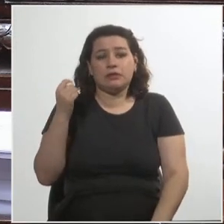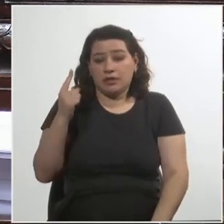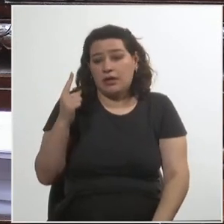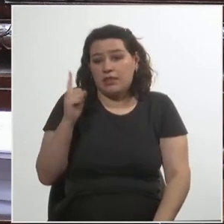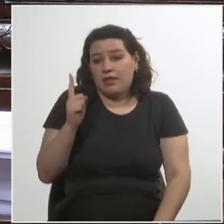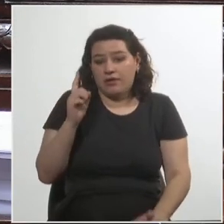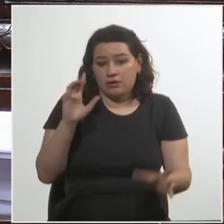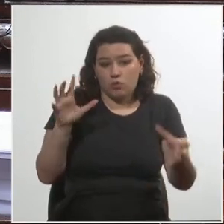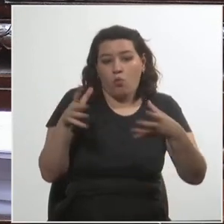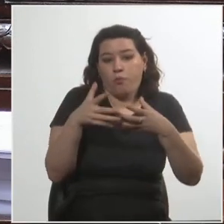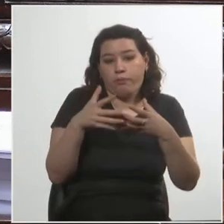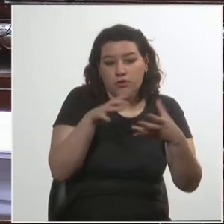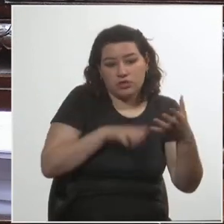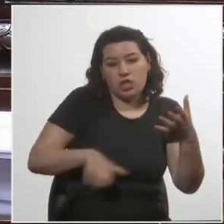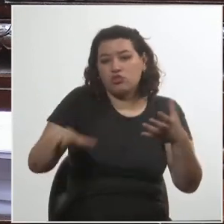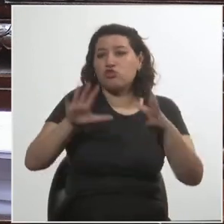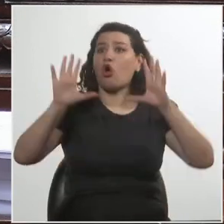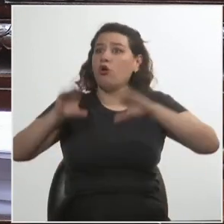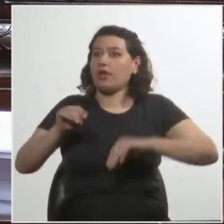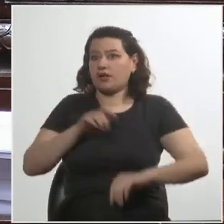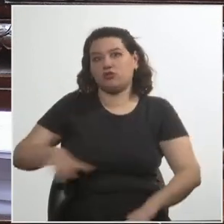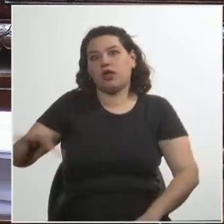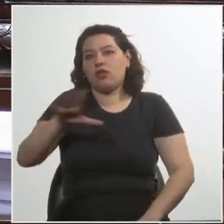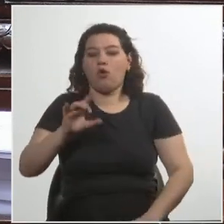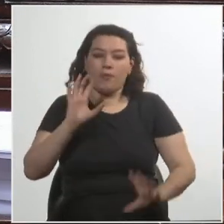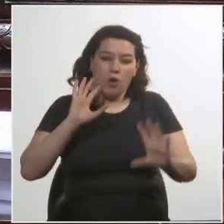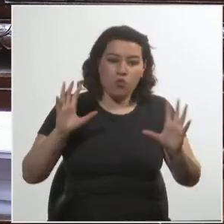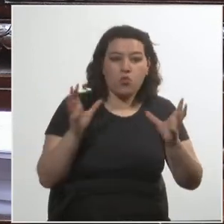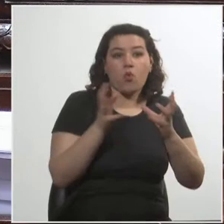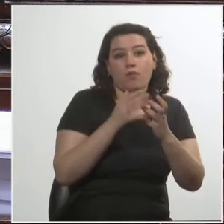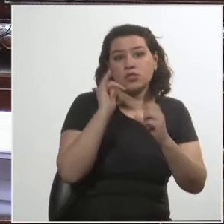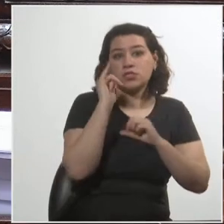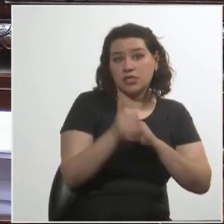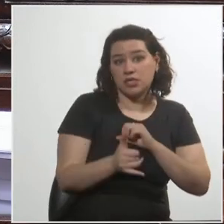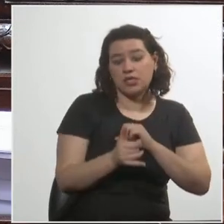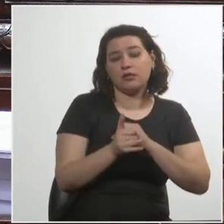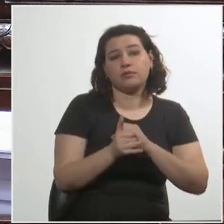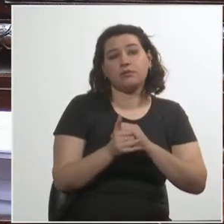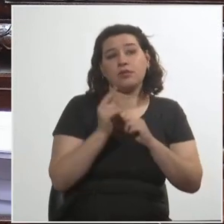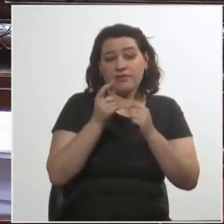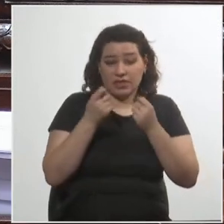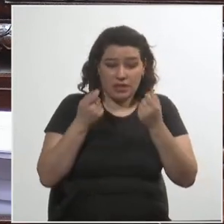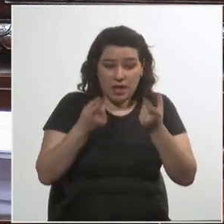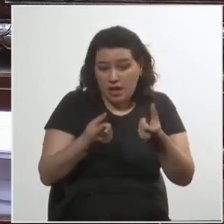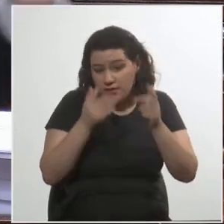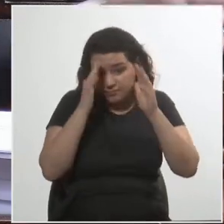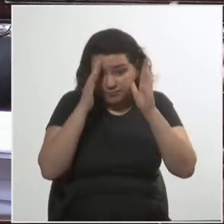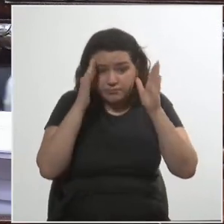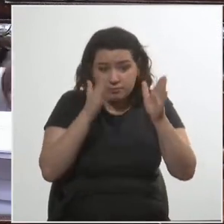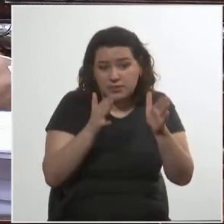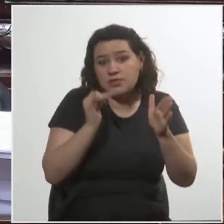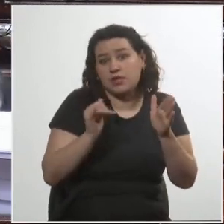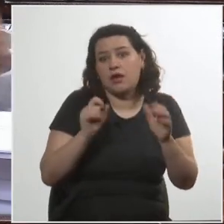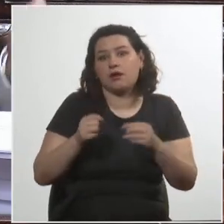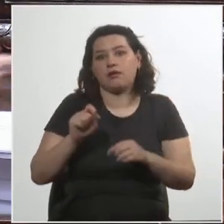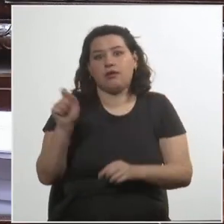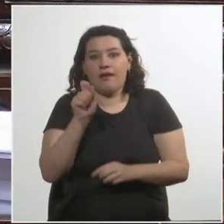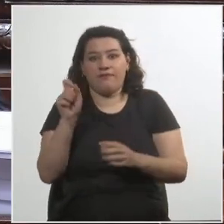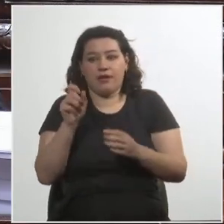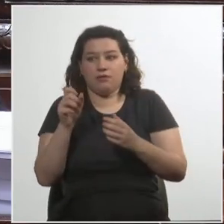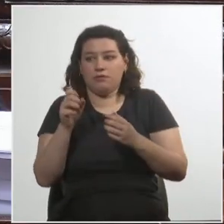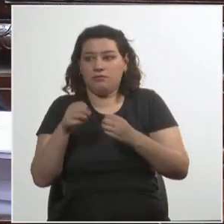de la sociedad seguramente No a toda la sociedad proporciones de la sociedad Poner este énfasis en el grave urgente o en